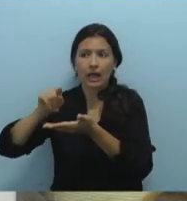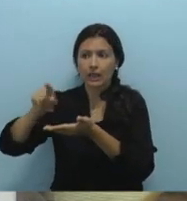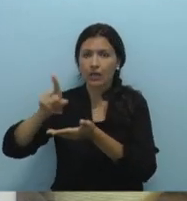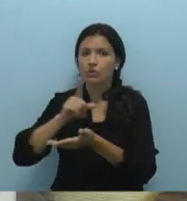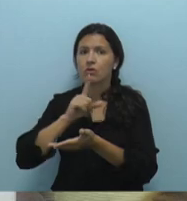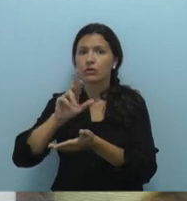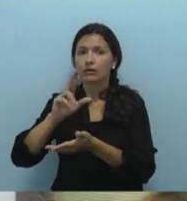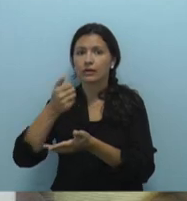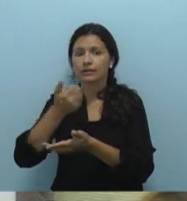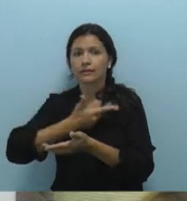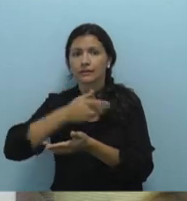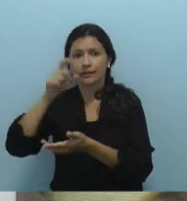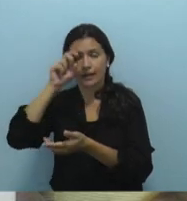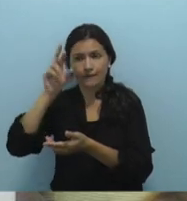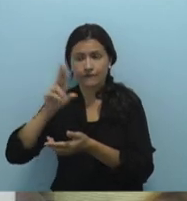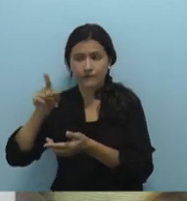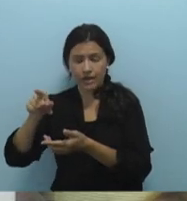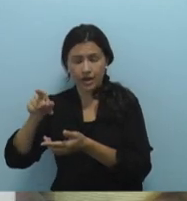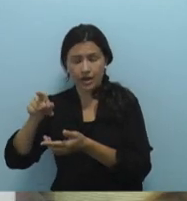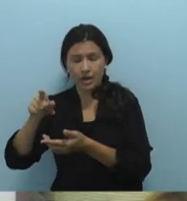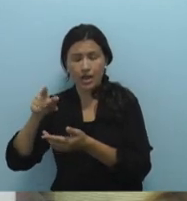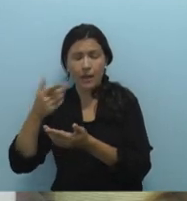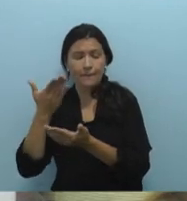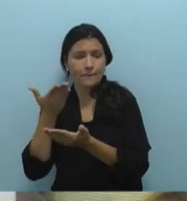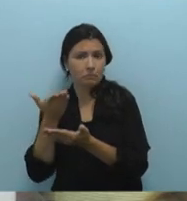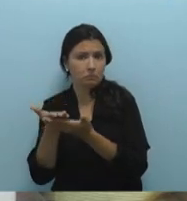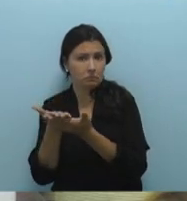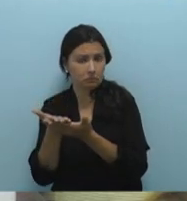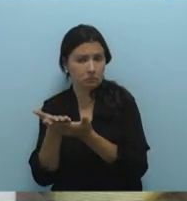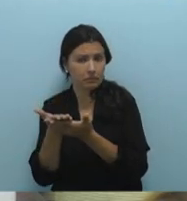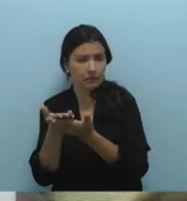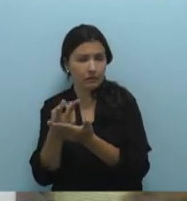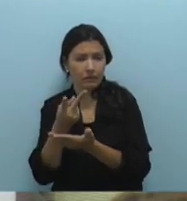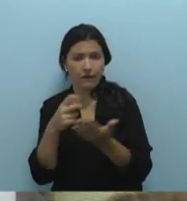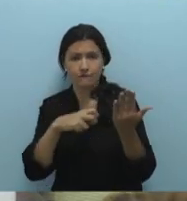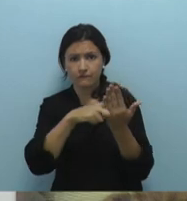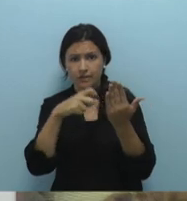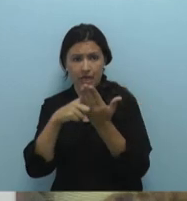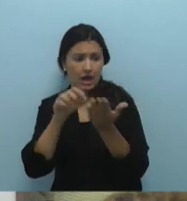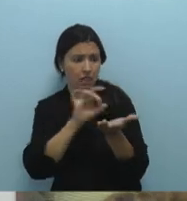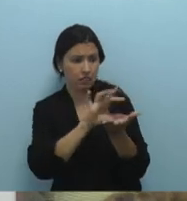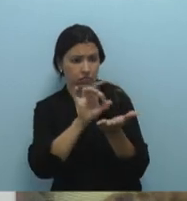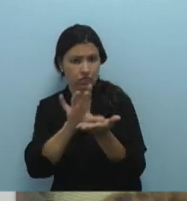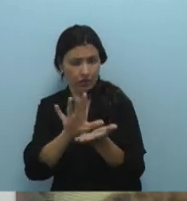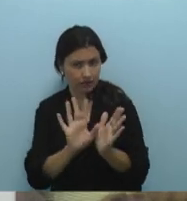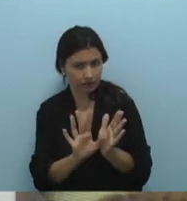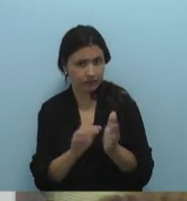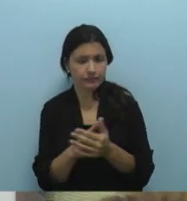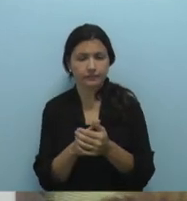pide el desafuero, el propio Senado, que el 18 de diciembre del año 2020